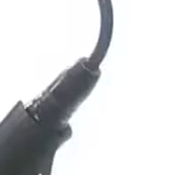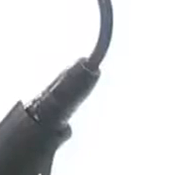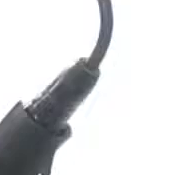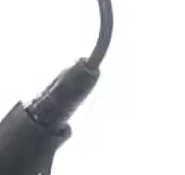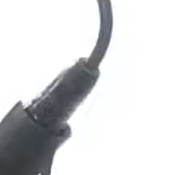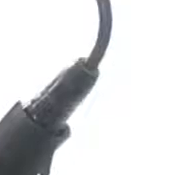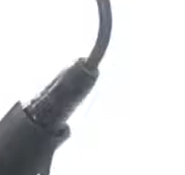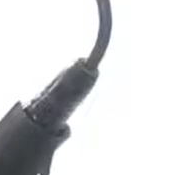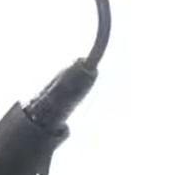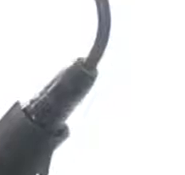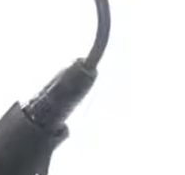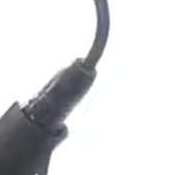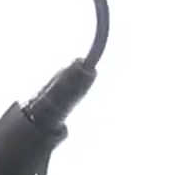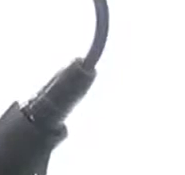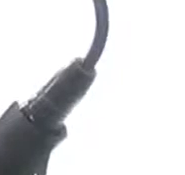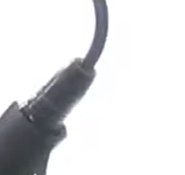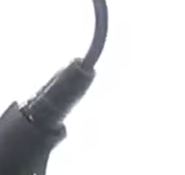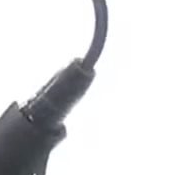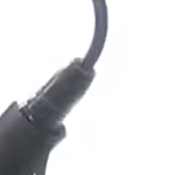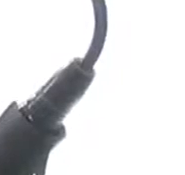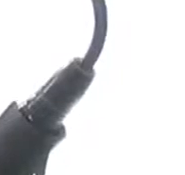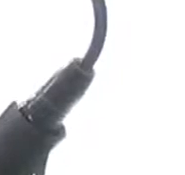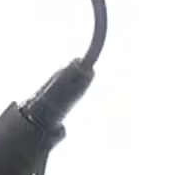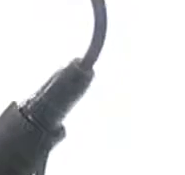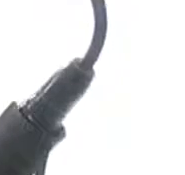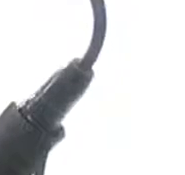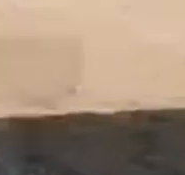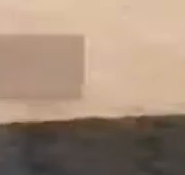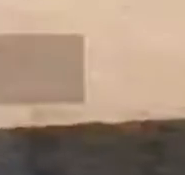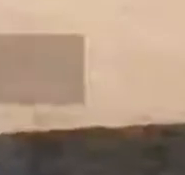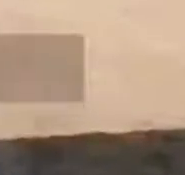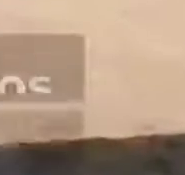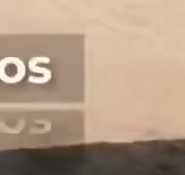atender esta región de nuestro país.